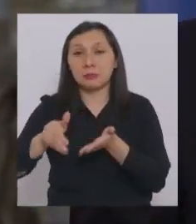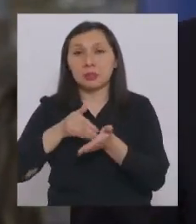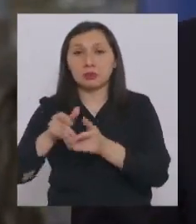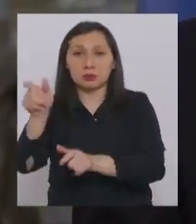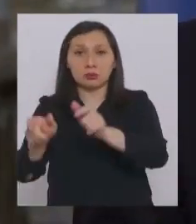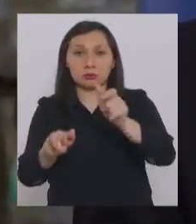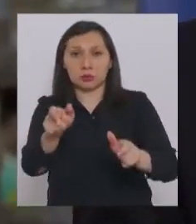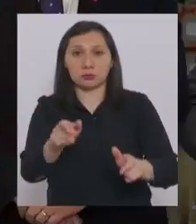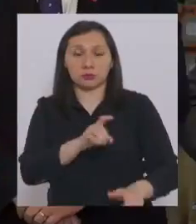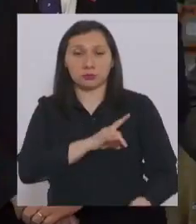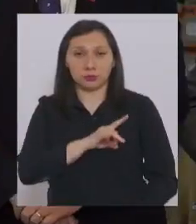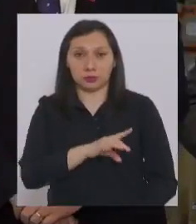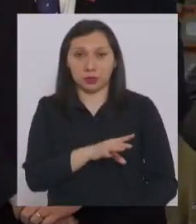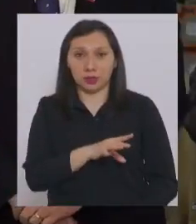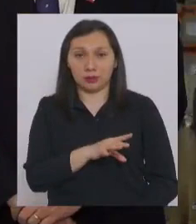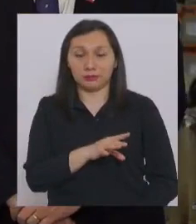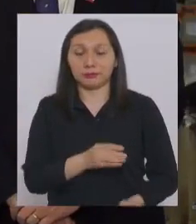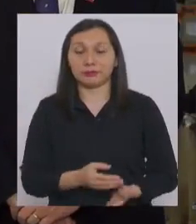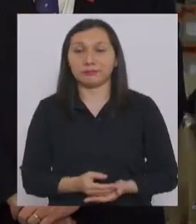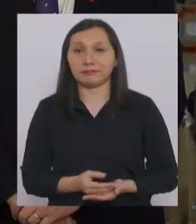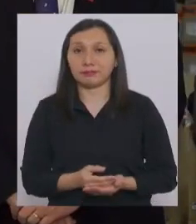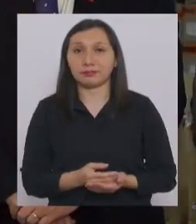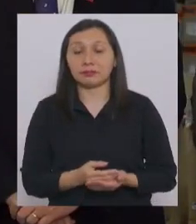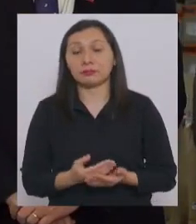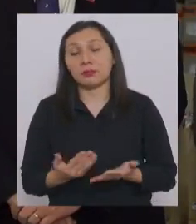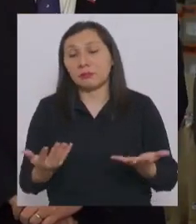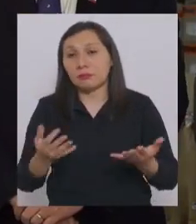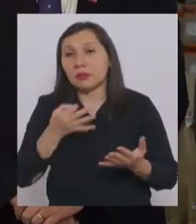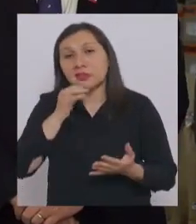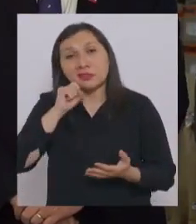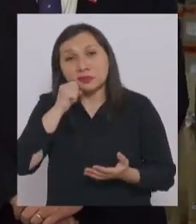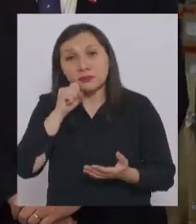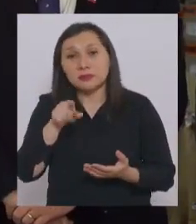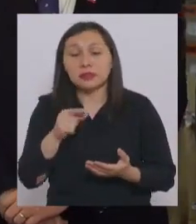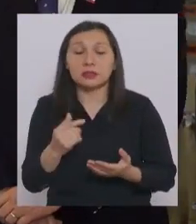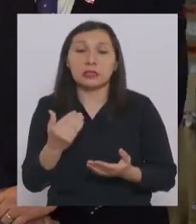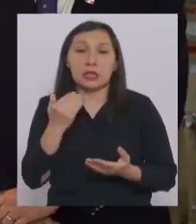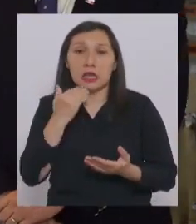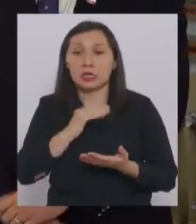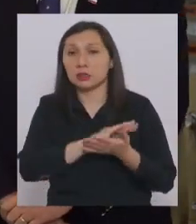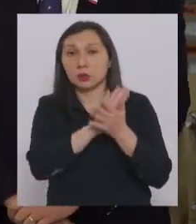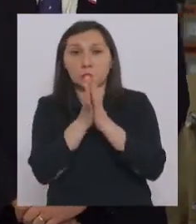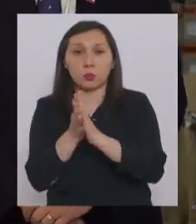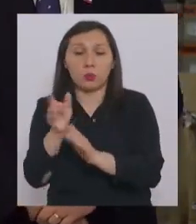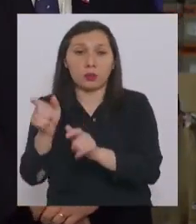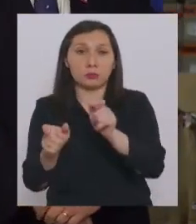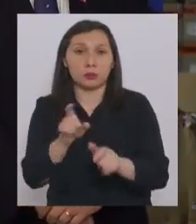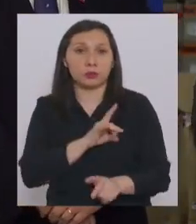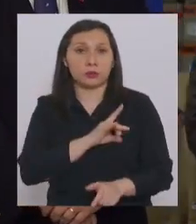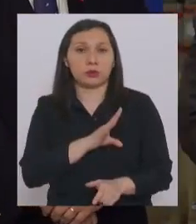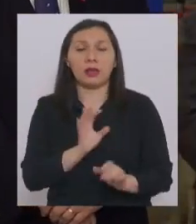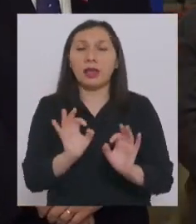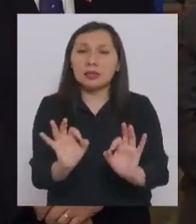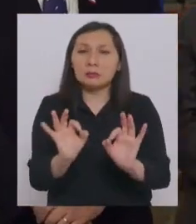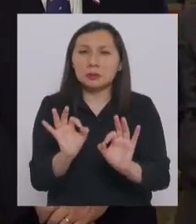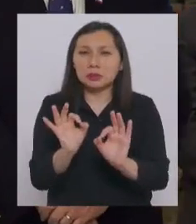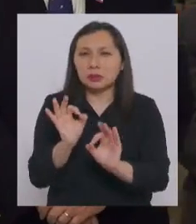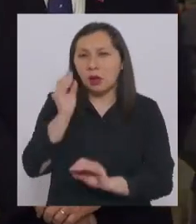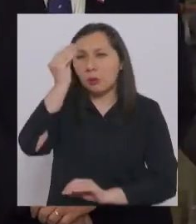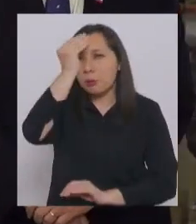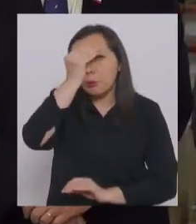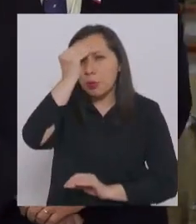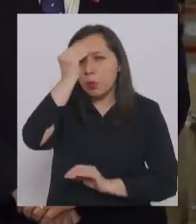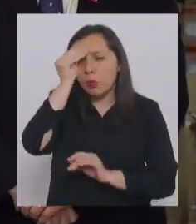de compatriotas. Es decir, prácticamente a la totalidad de los compatriotas, pero con una especial